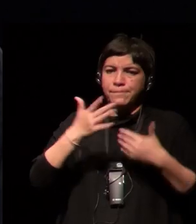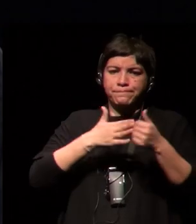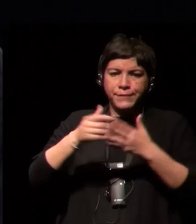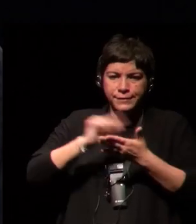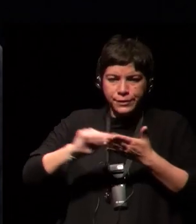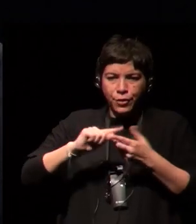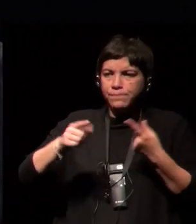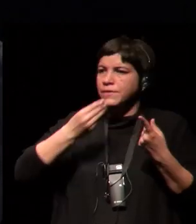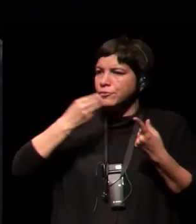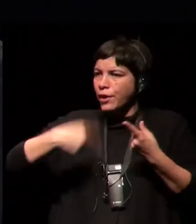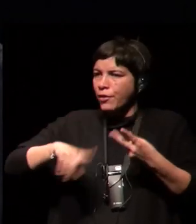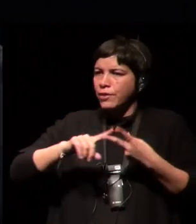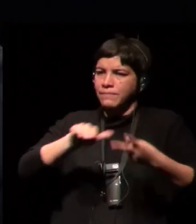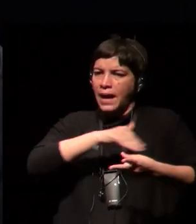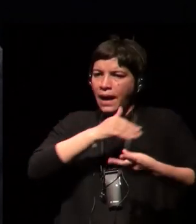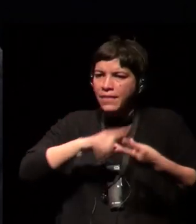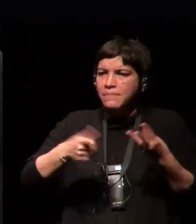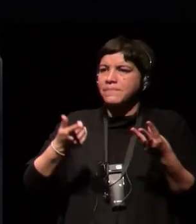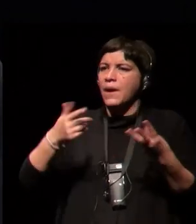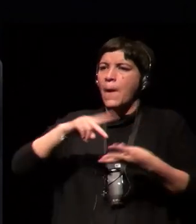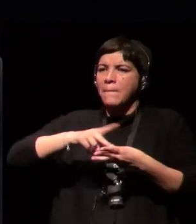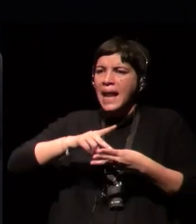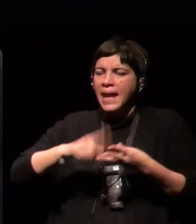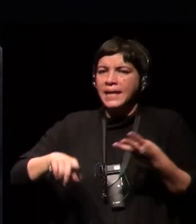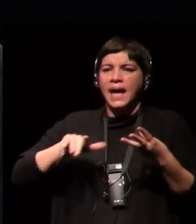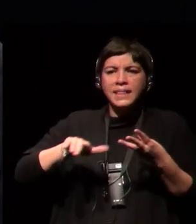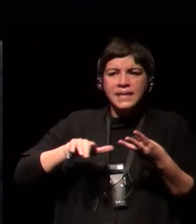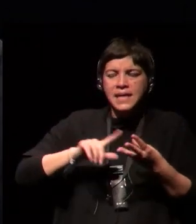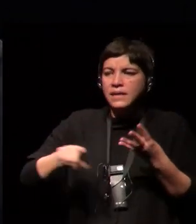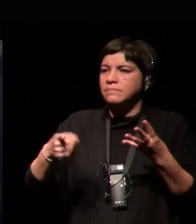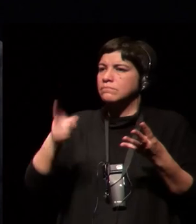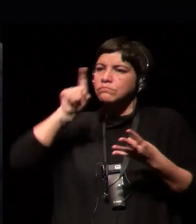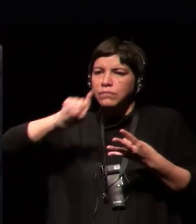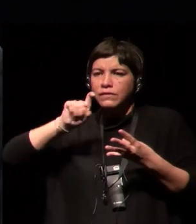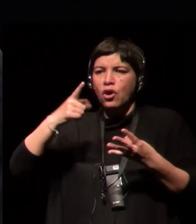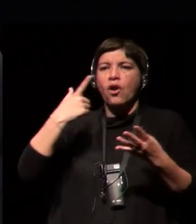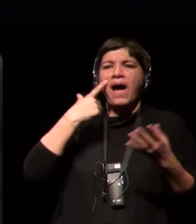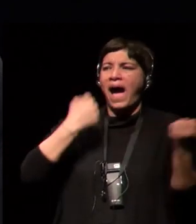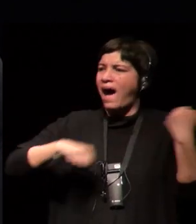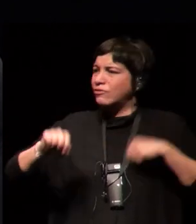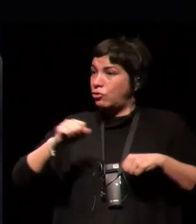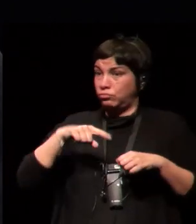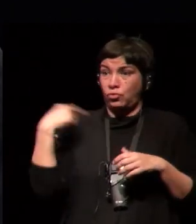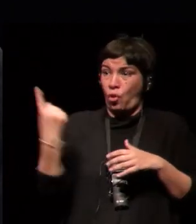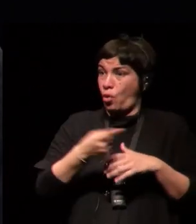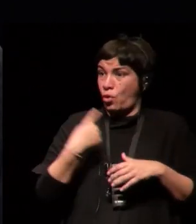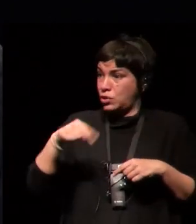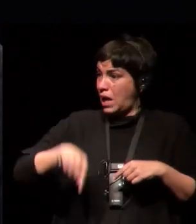DJs, bailarines, profesores de medios, actores, todos nosotros aquí reunidos hoy,